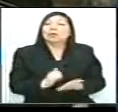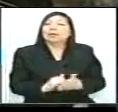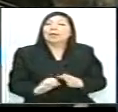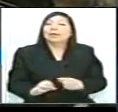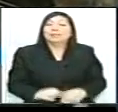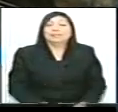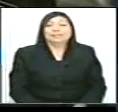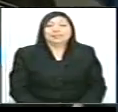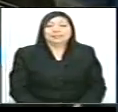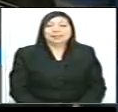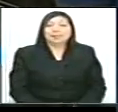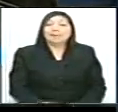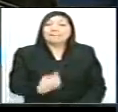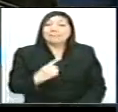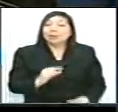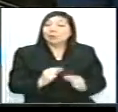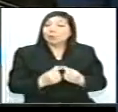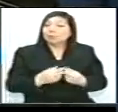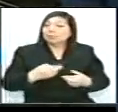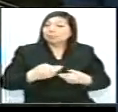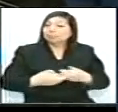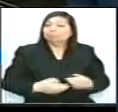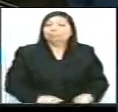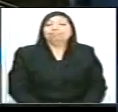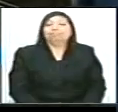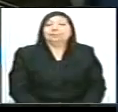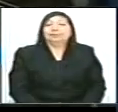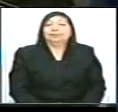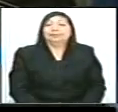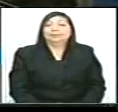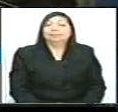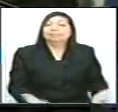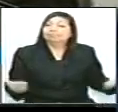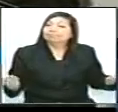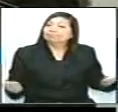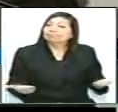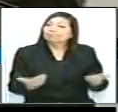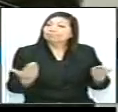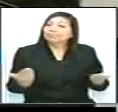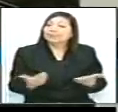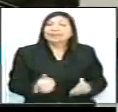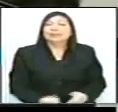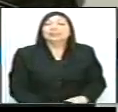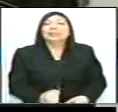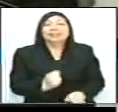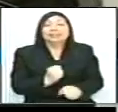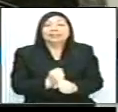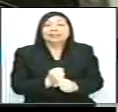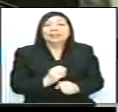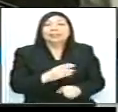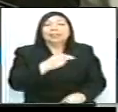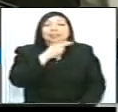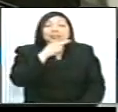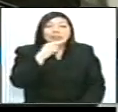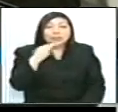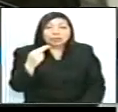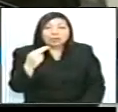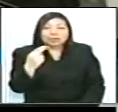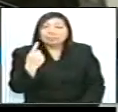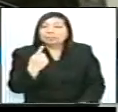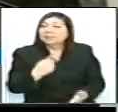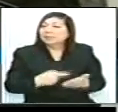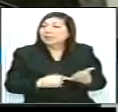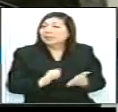haciendo. Para el sector productivo estamos impulsando la actividad del cacao, con la